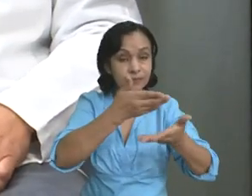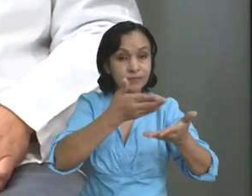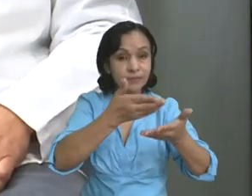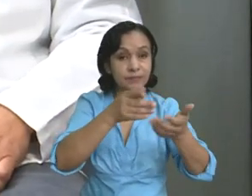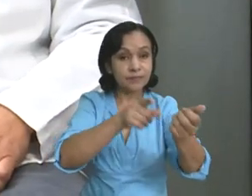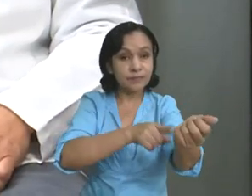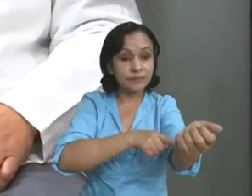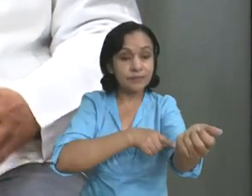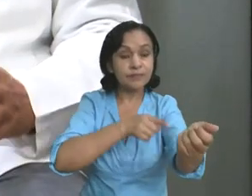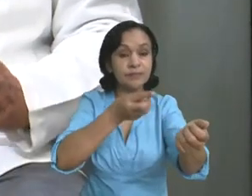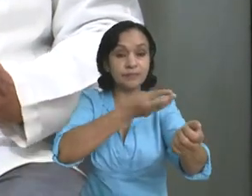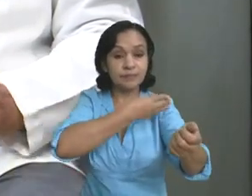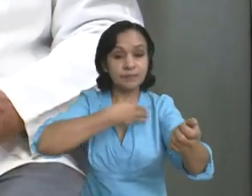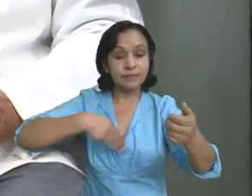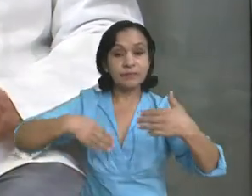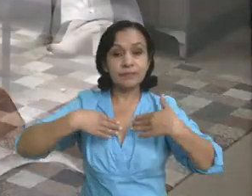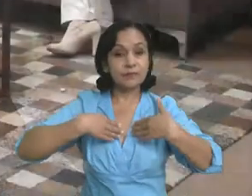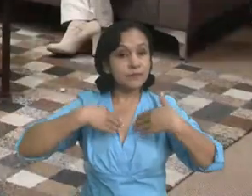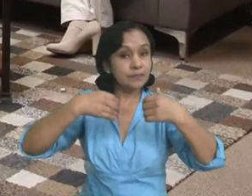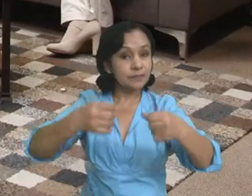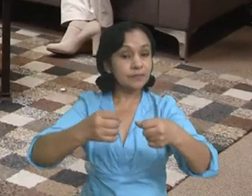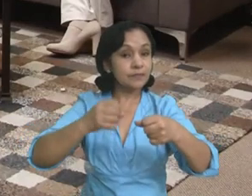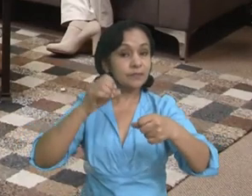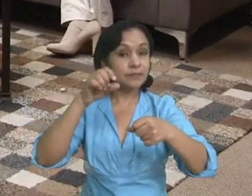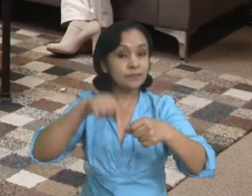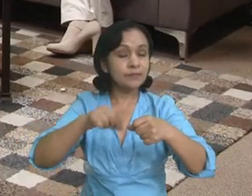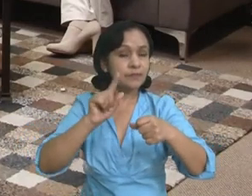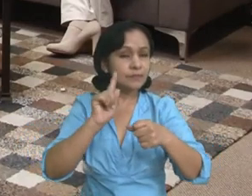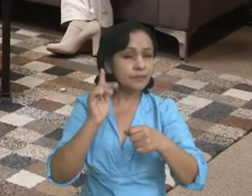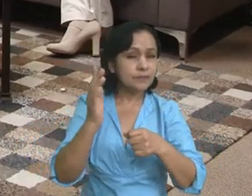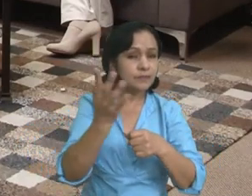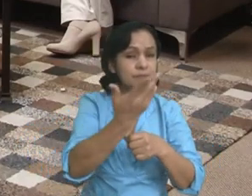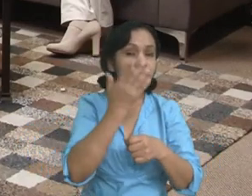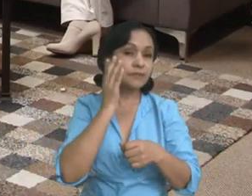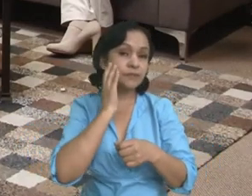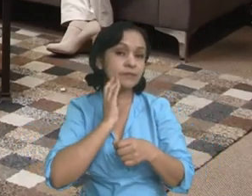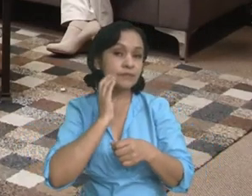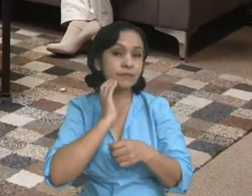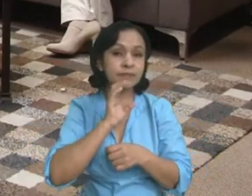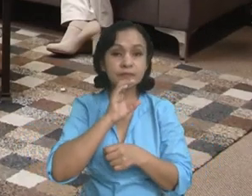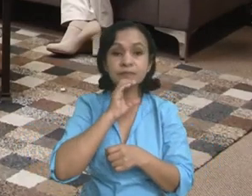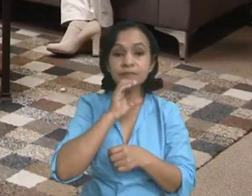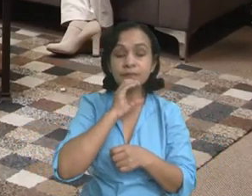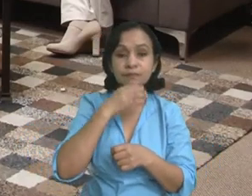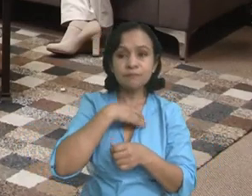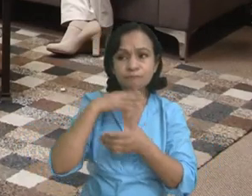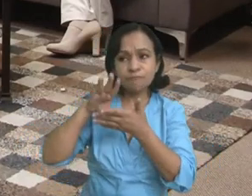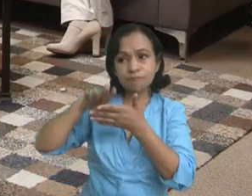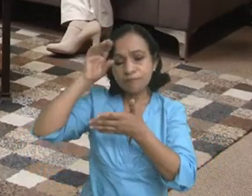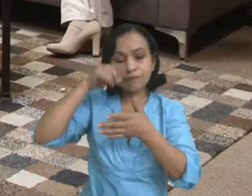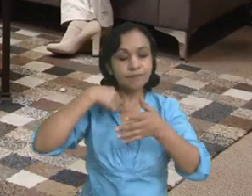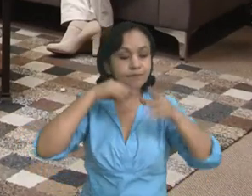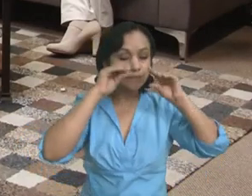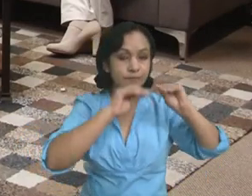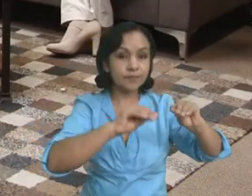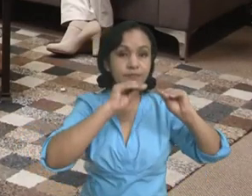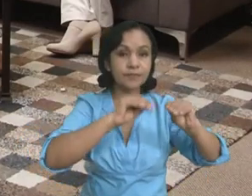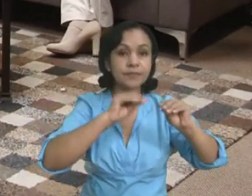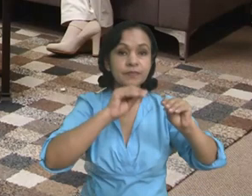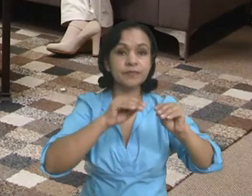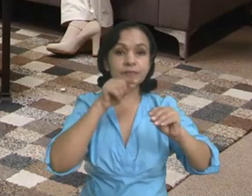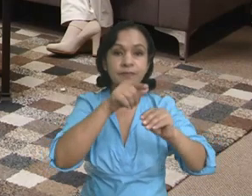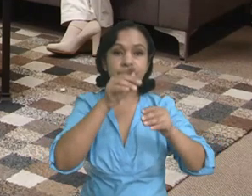hermanos del MINSA todas las experiencias que hemos tenido en Cuba, a partir de que un poco antes de